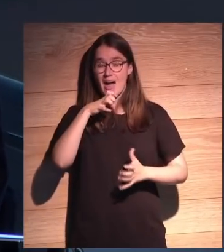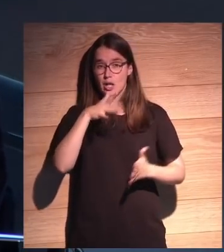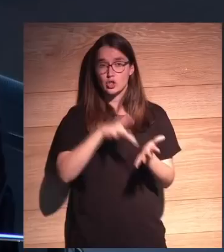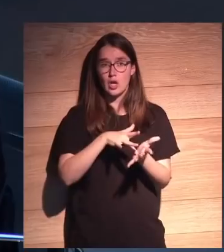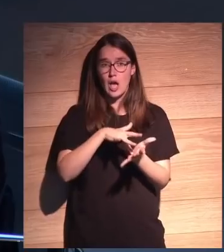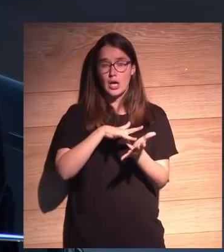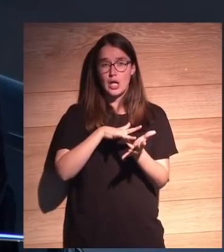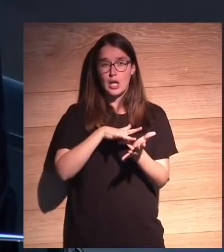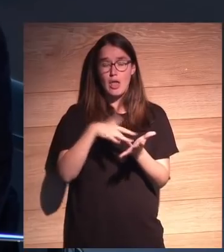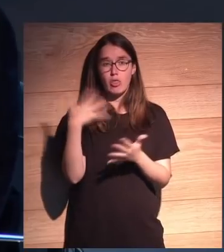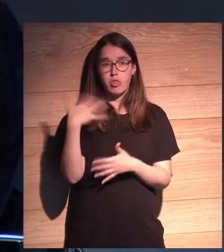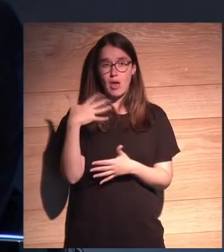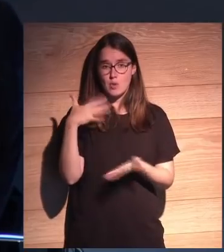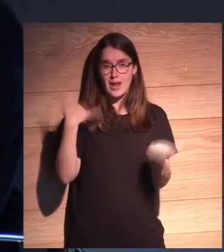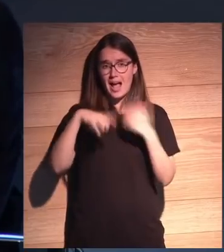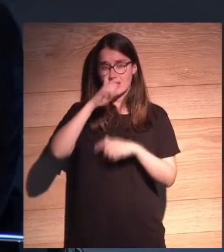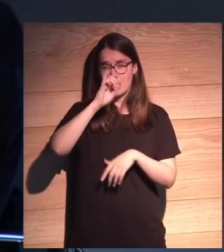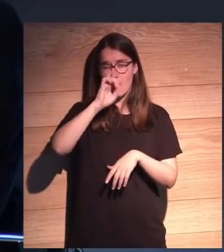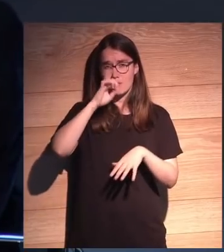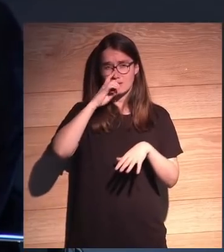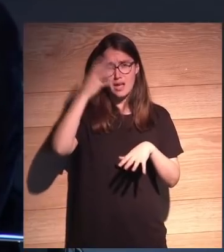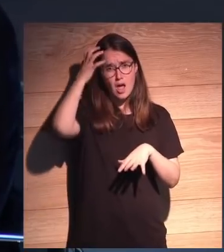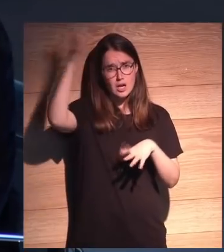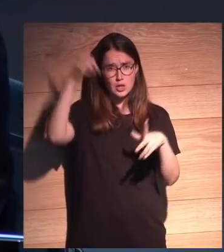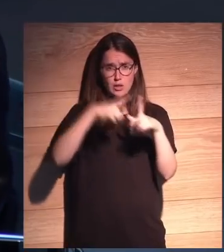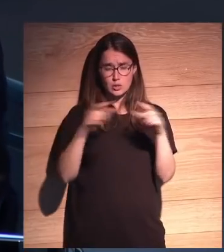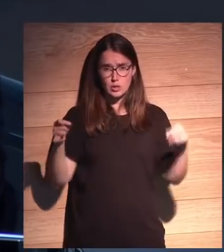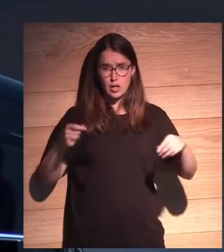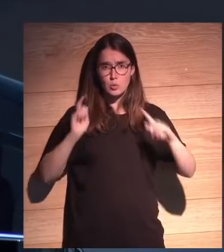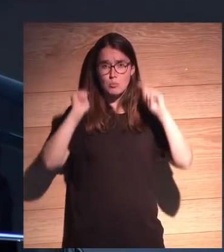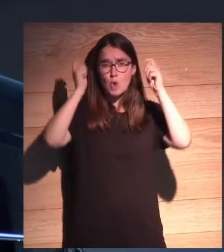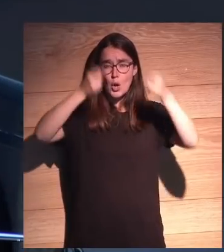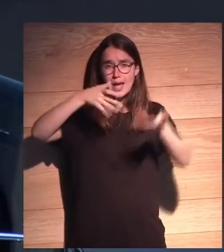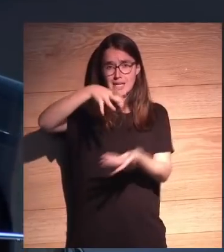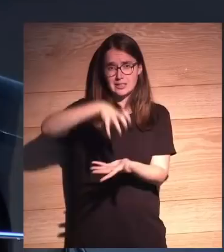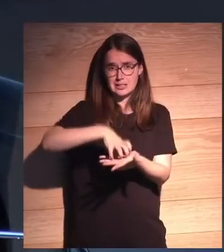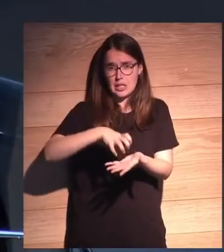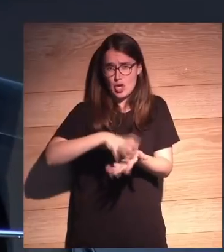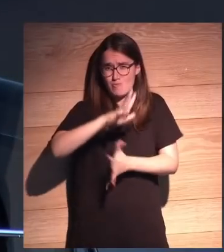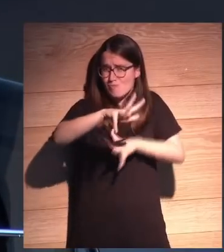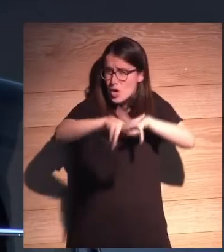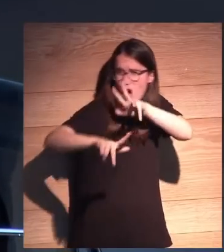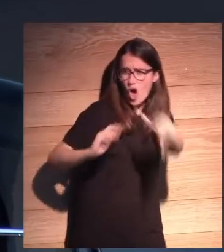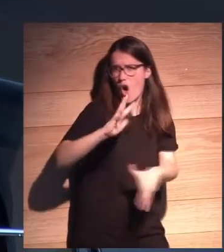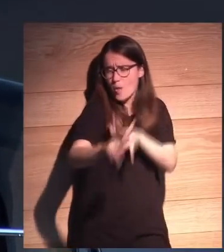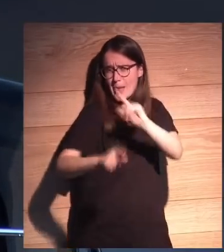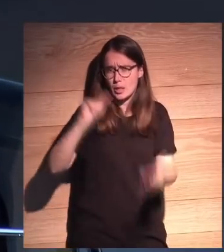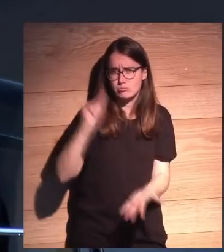entonces era Reino de Asturias, un monasterio que enseguida fue saqueado por